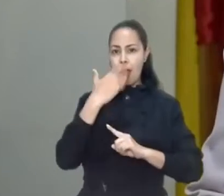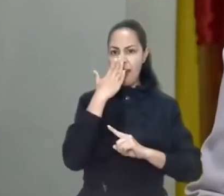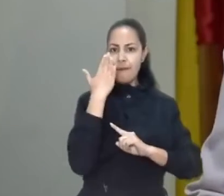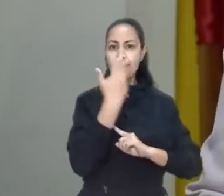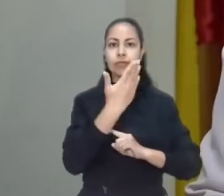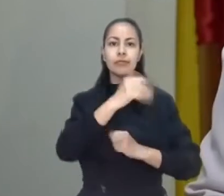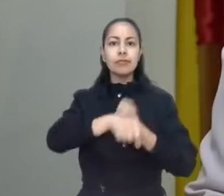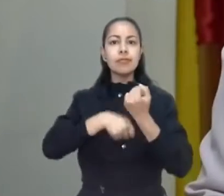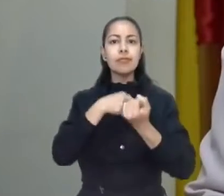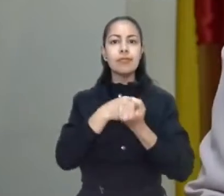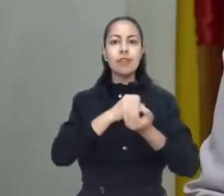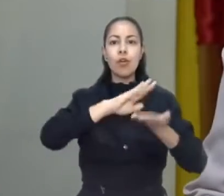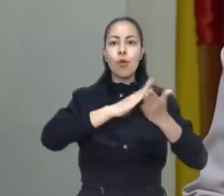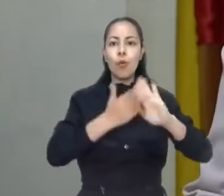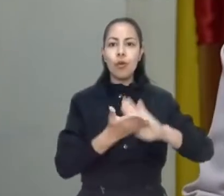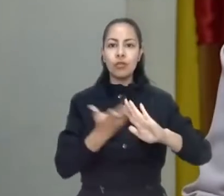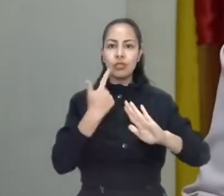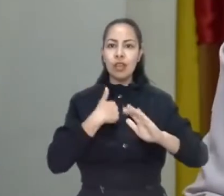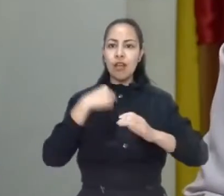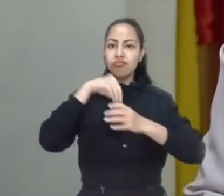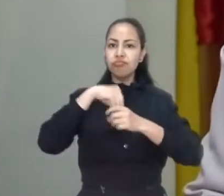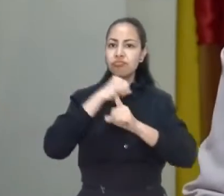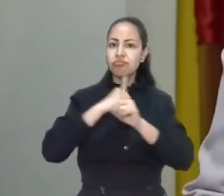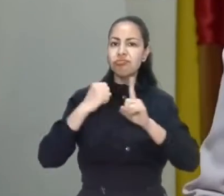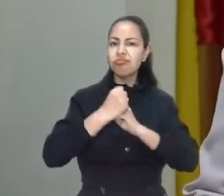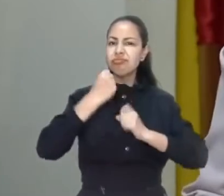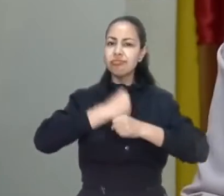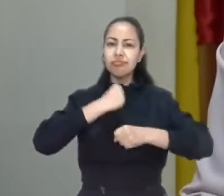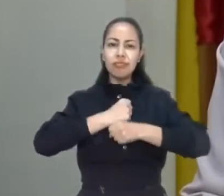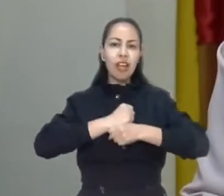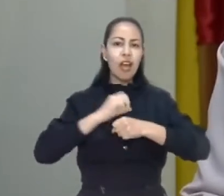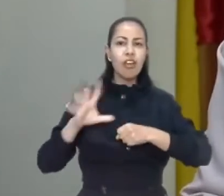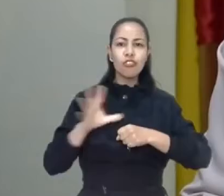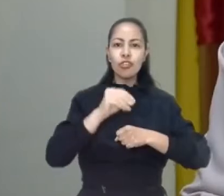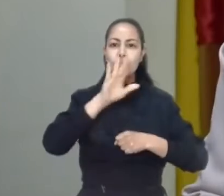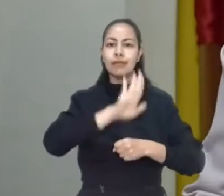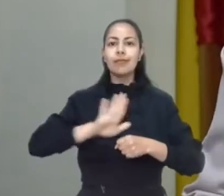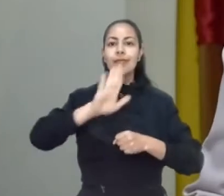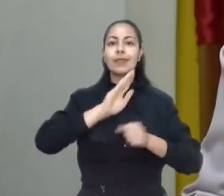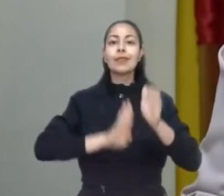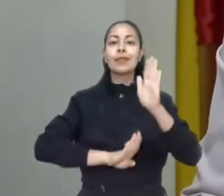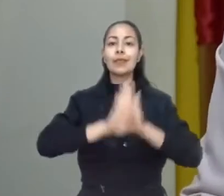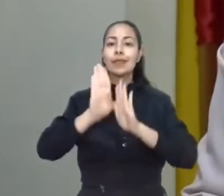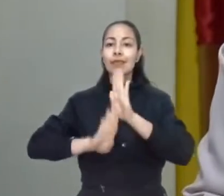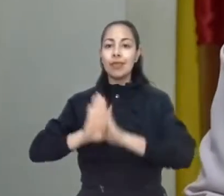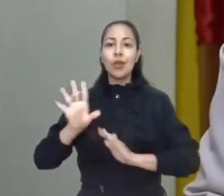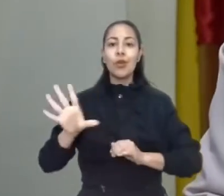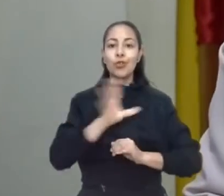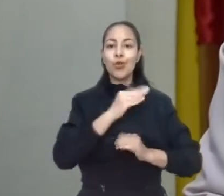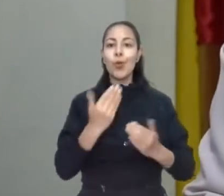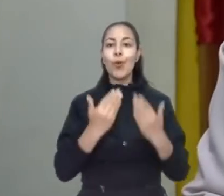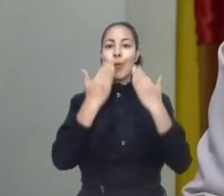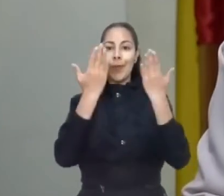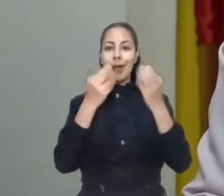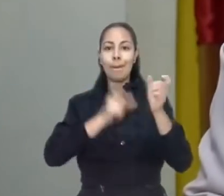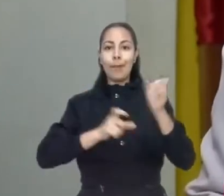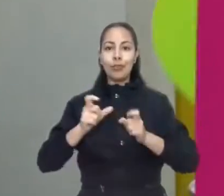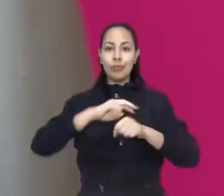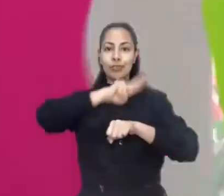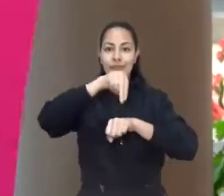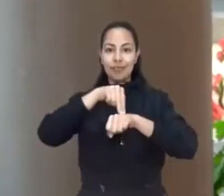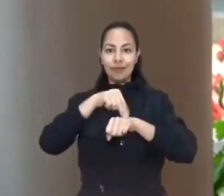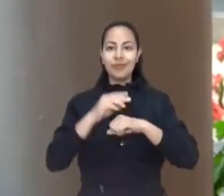de frente con la comunidad, de la mano de la sociedad y trabajando por todo un departamento para el desarrollo y el bienestar de todos los